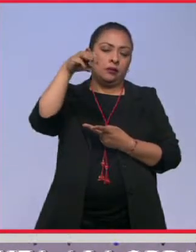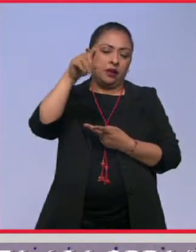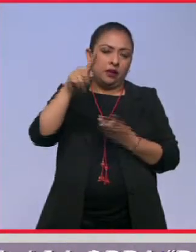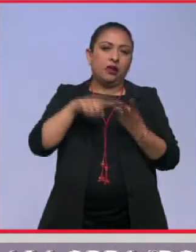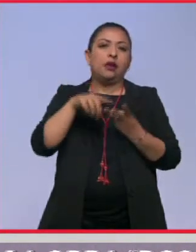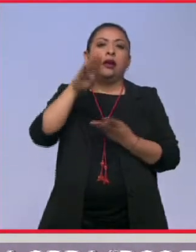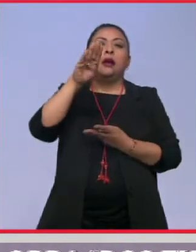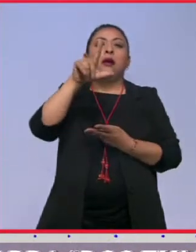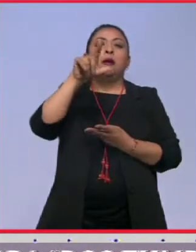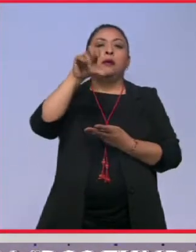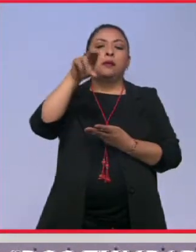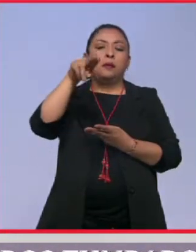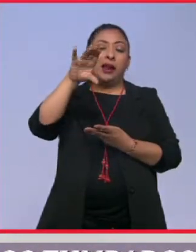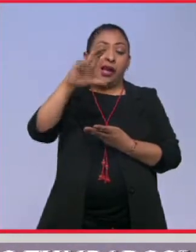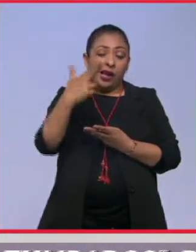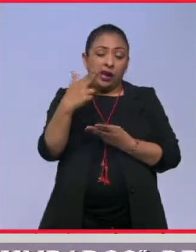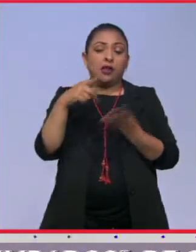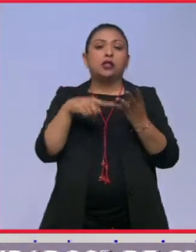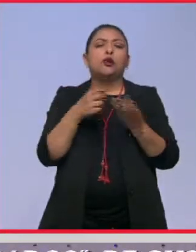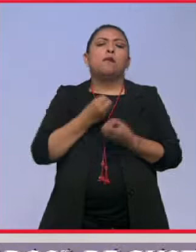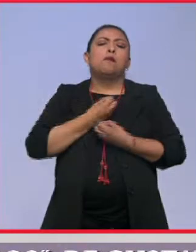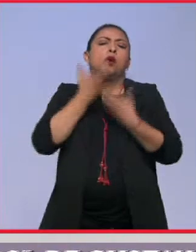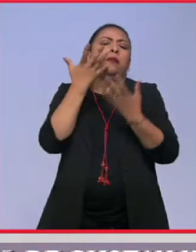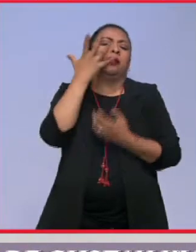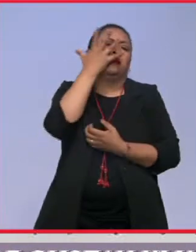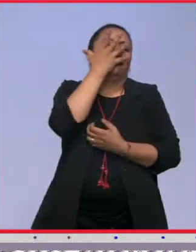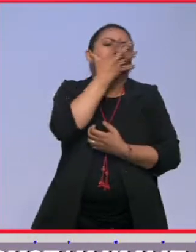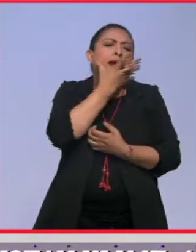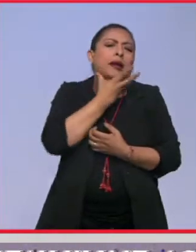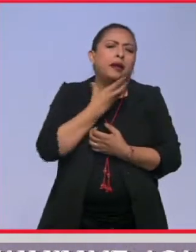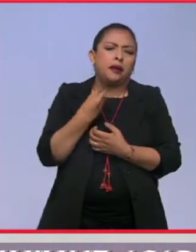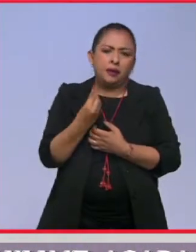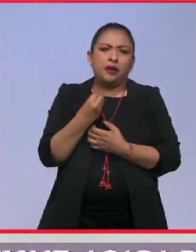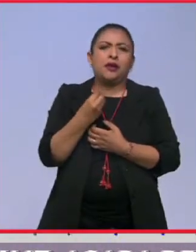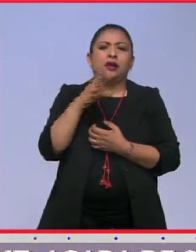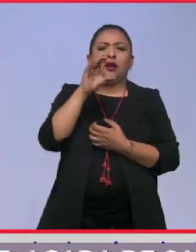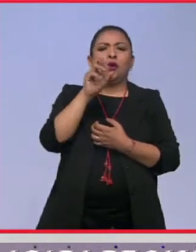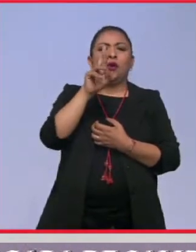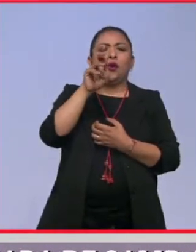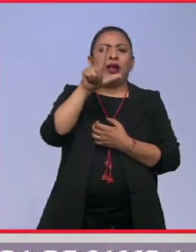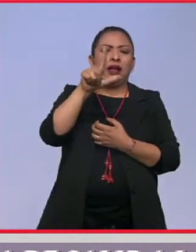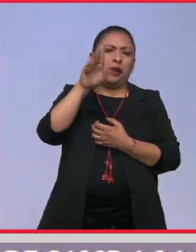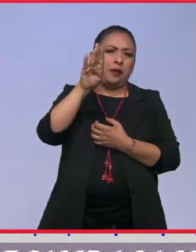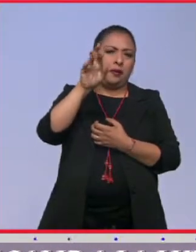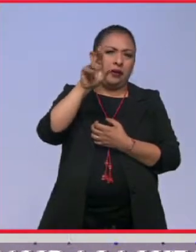Blanche, hay unos poemas maravillosos de Coral Bracho,